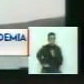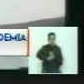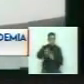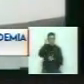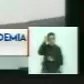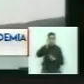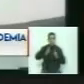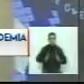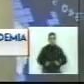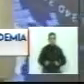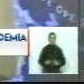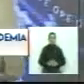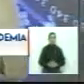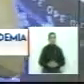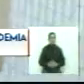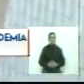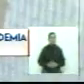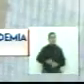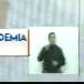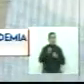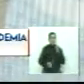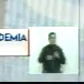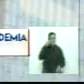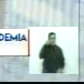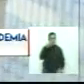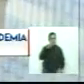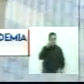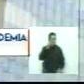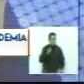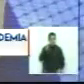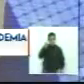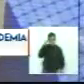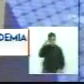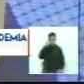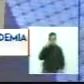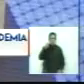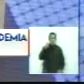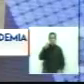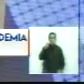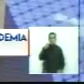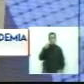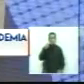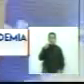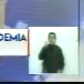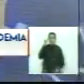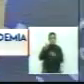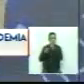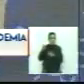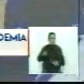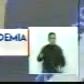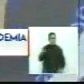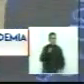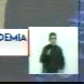la salud. Y dos preguntas para finalizar rápidamente, doctor. La una, hay muchas personas que se